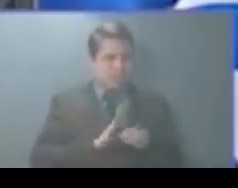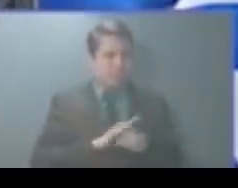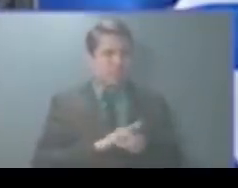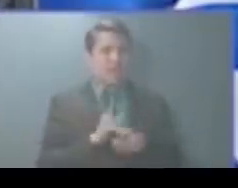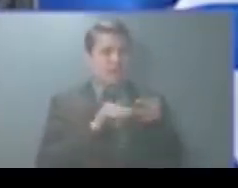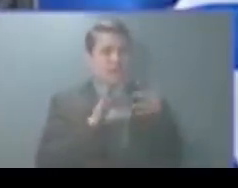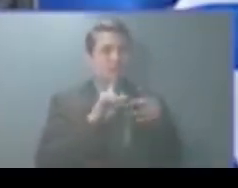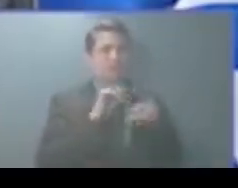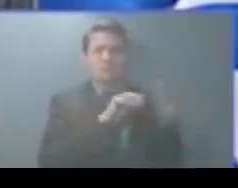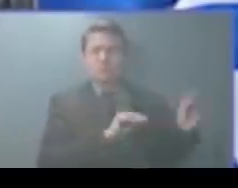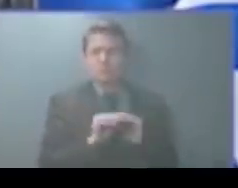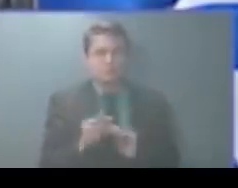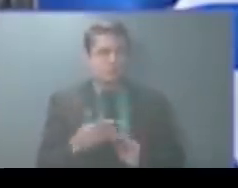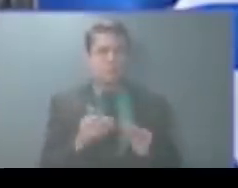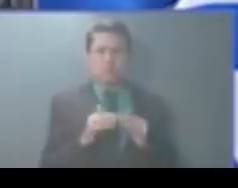la Constitución.